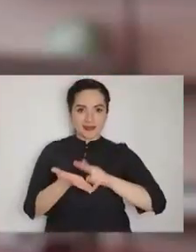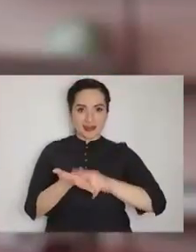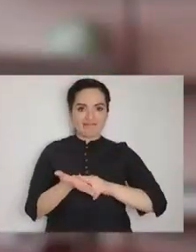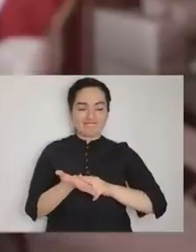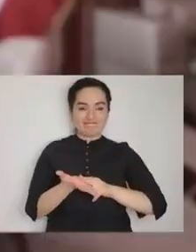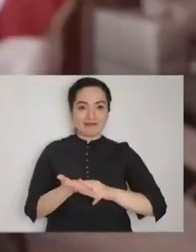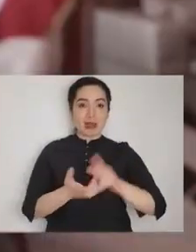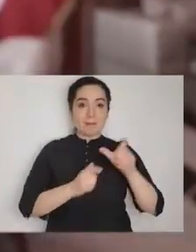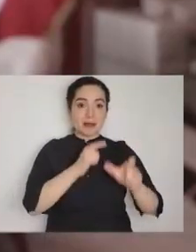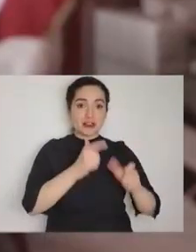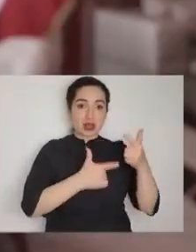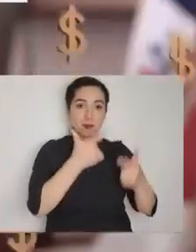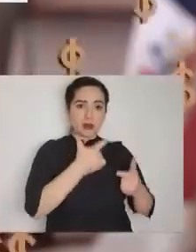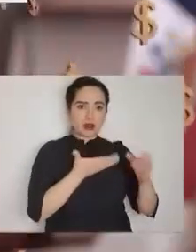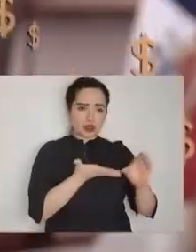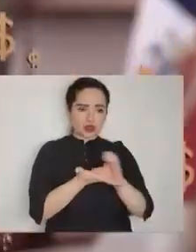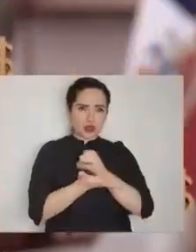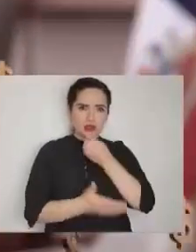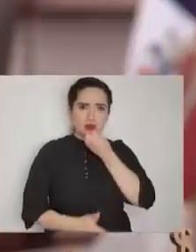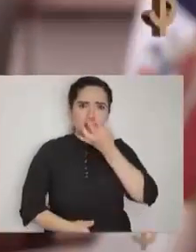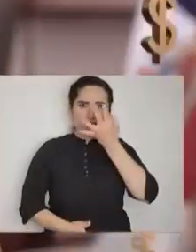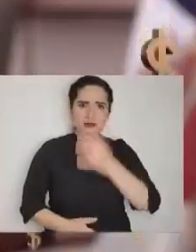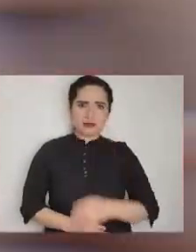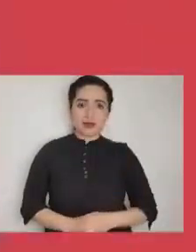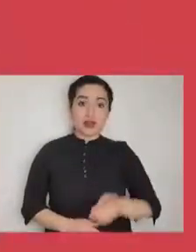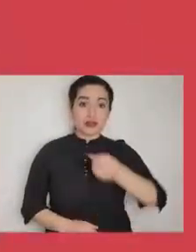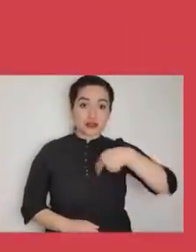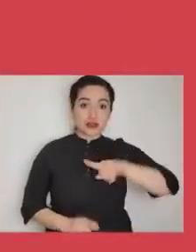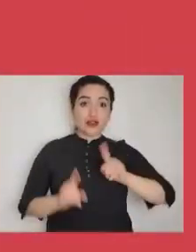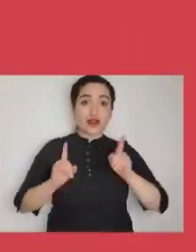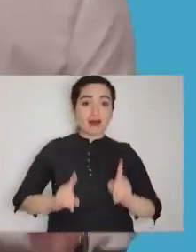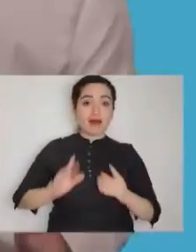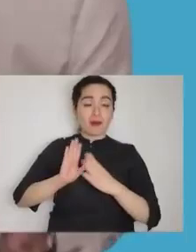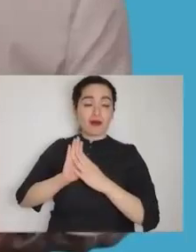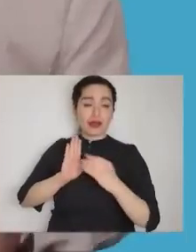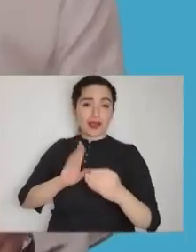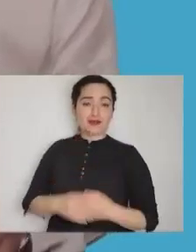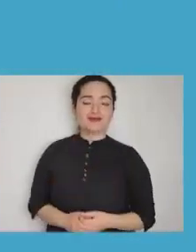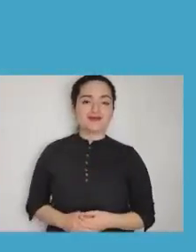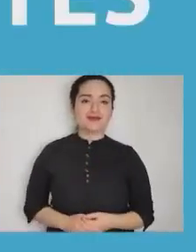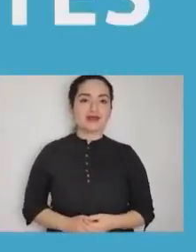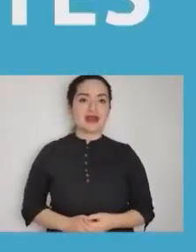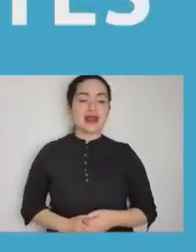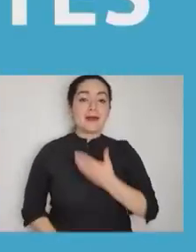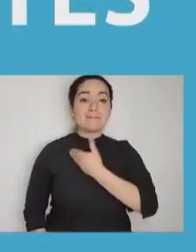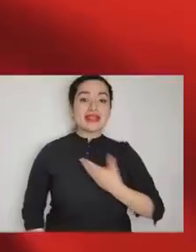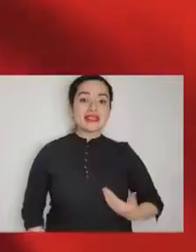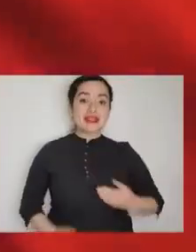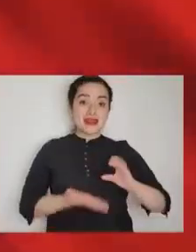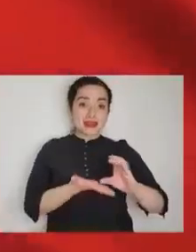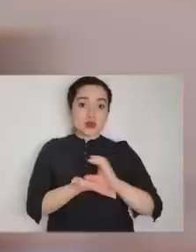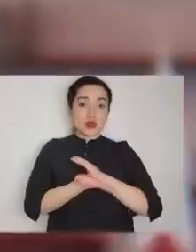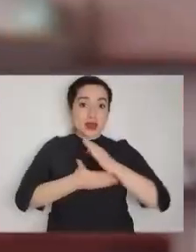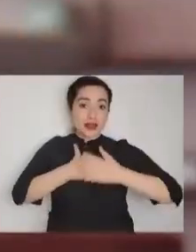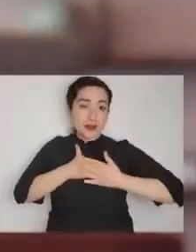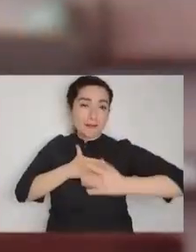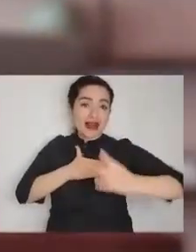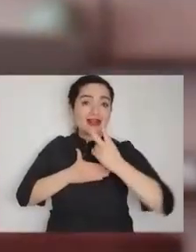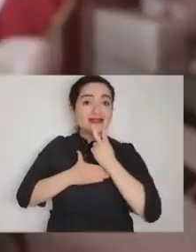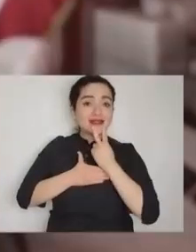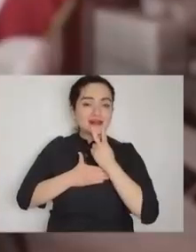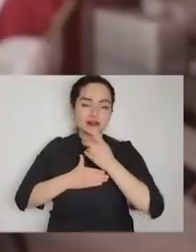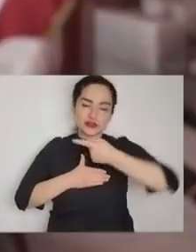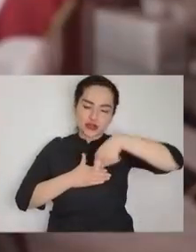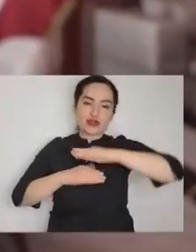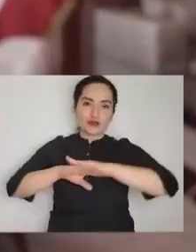Hablemos con la verdad. Ya los políticos ganan mucha plata y hay que dar el ejemplo. Eliminaremos la renta vitalicia de los presidentes en Chile. Ya